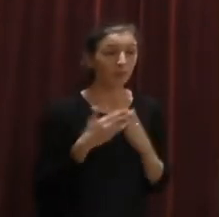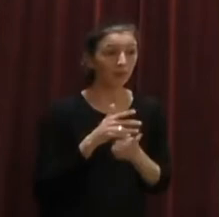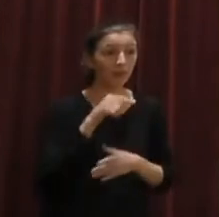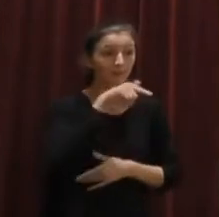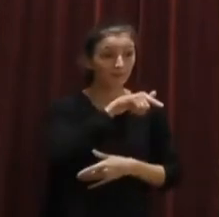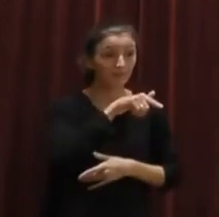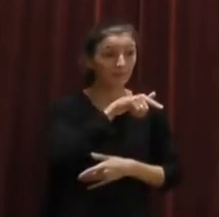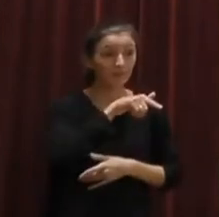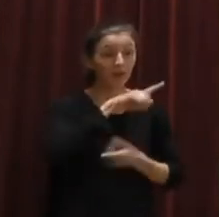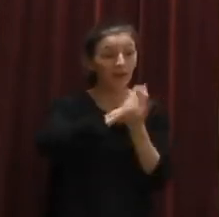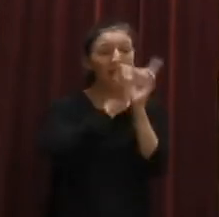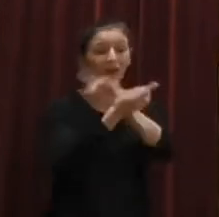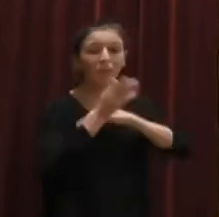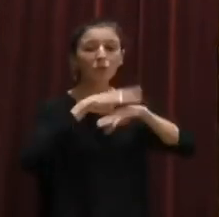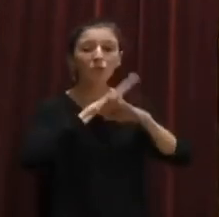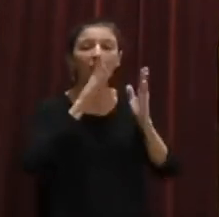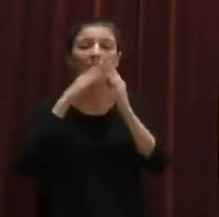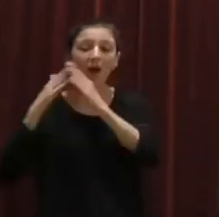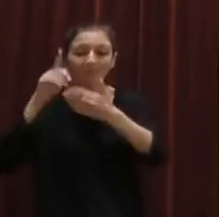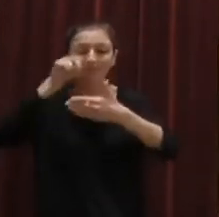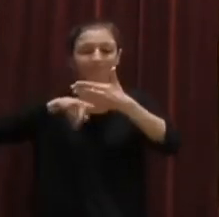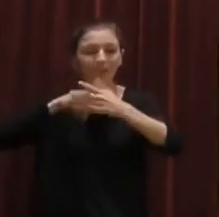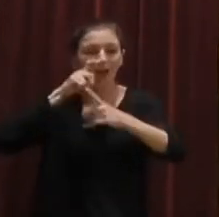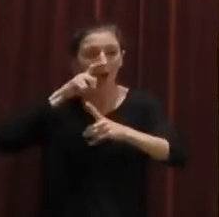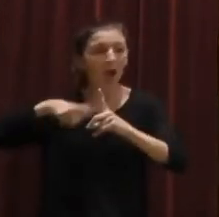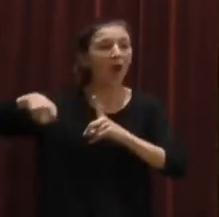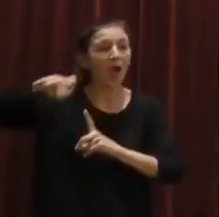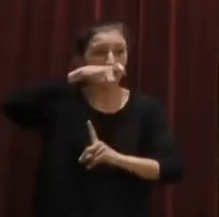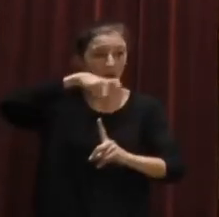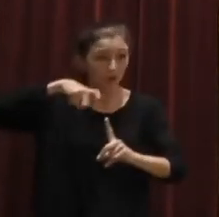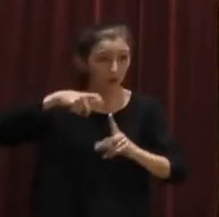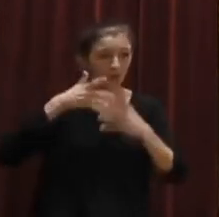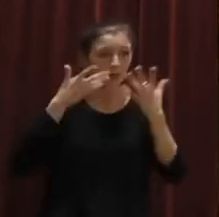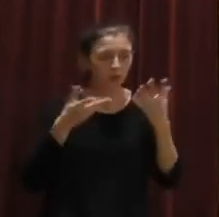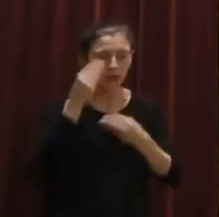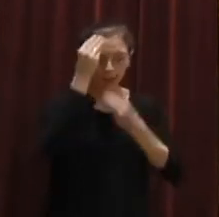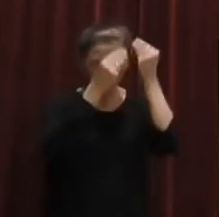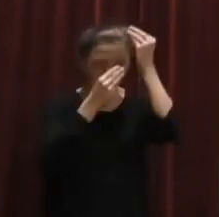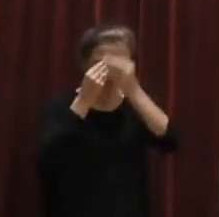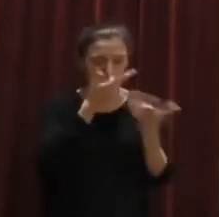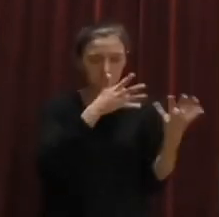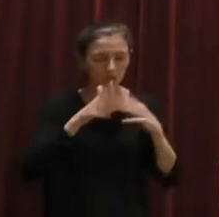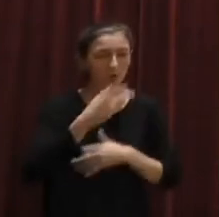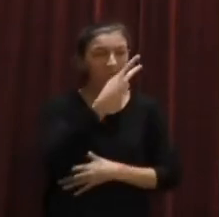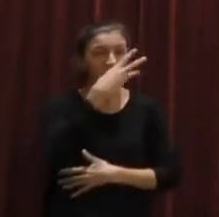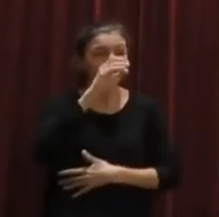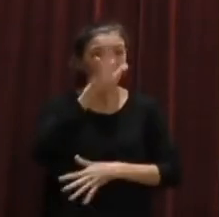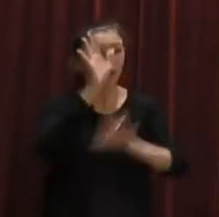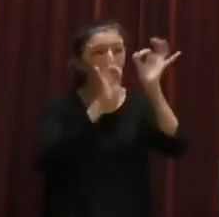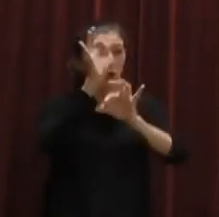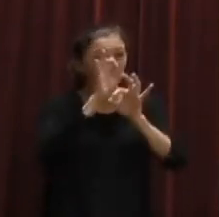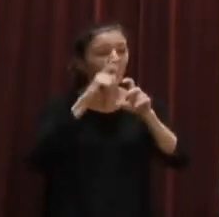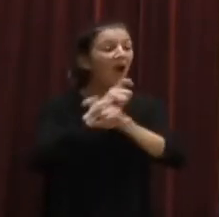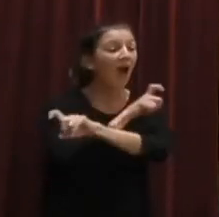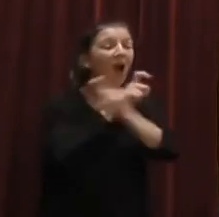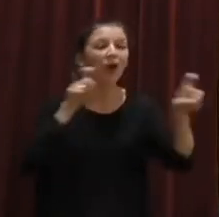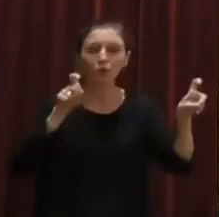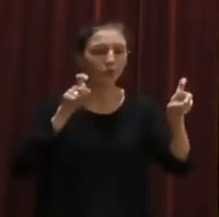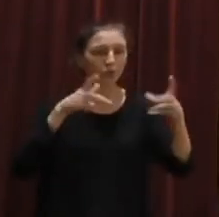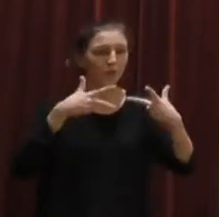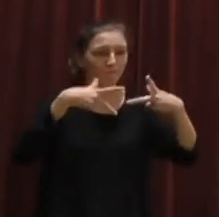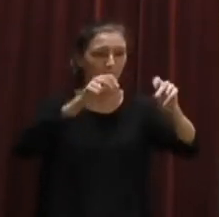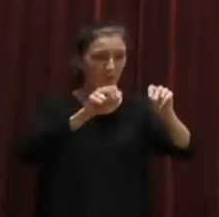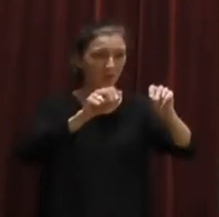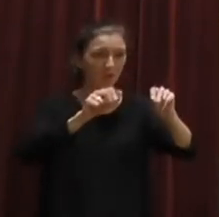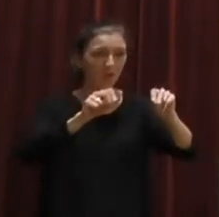anual. Computando de forma pesimista esos datos, pensemos que tan solo se han dejado anunciar un 20%. Supondrían 7.000